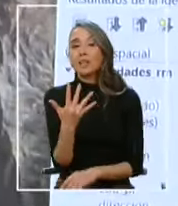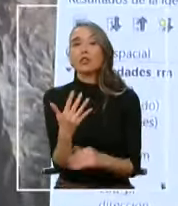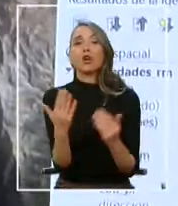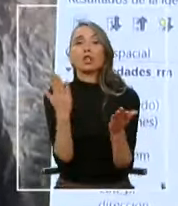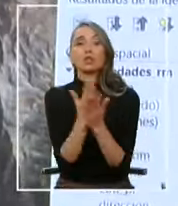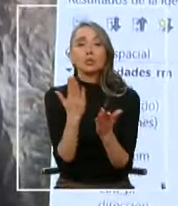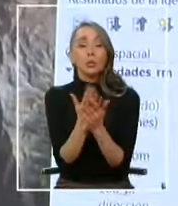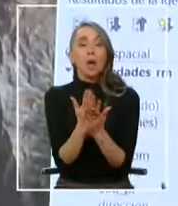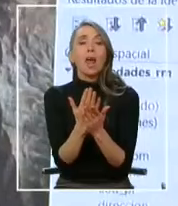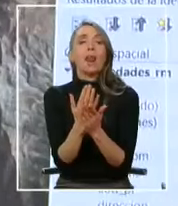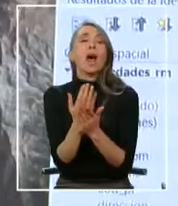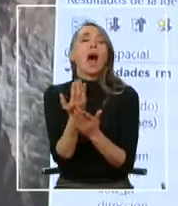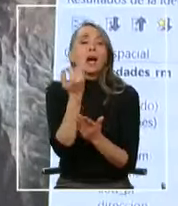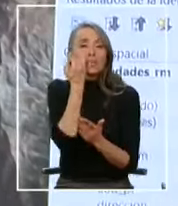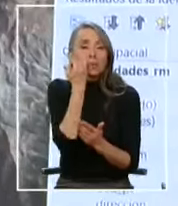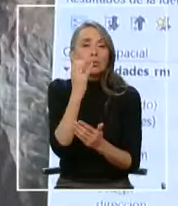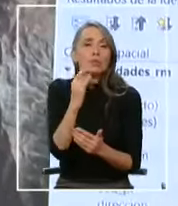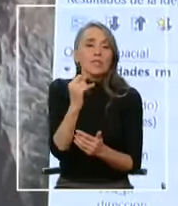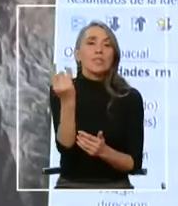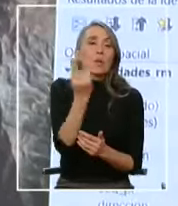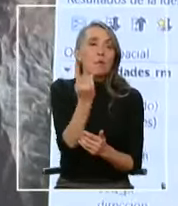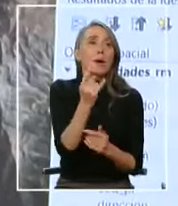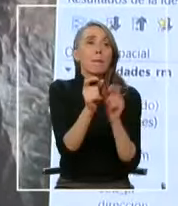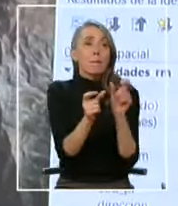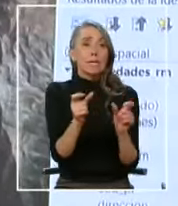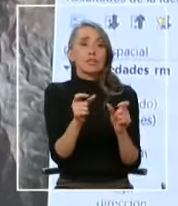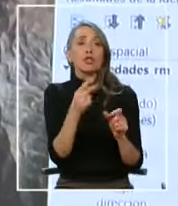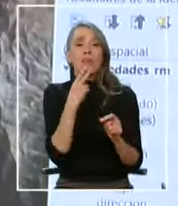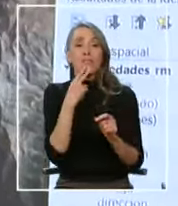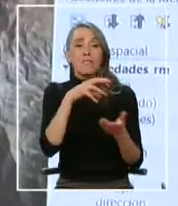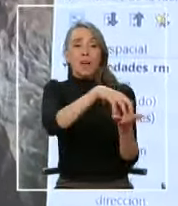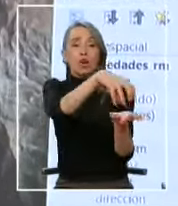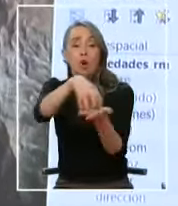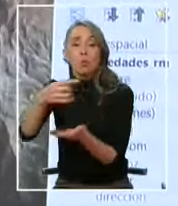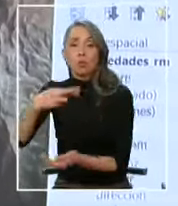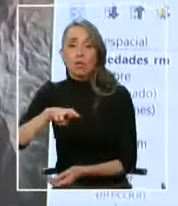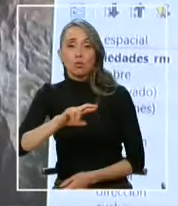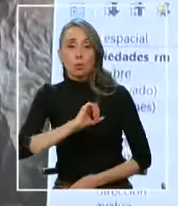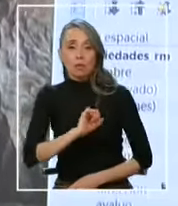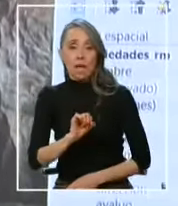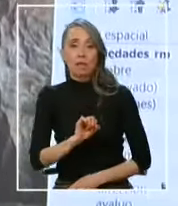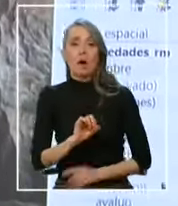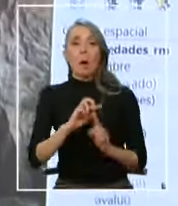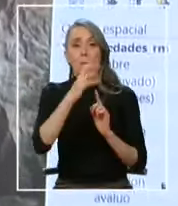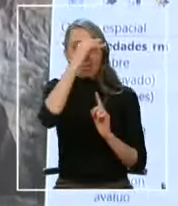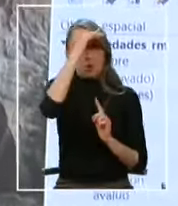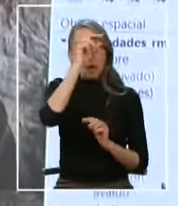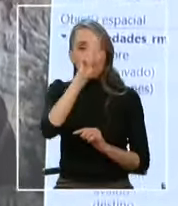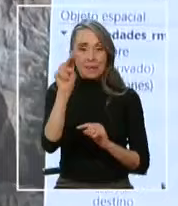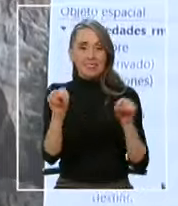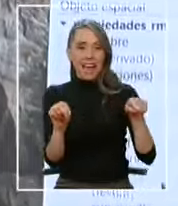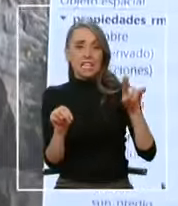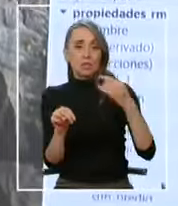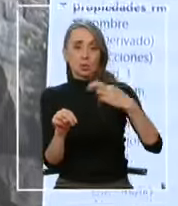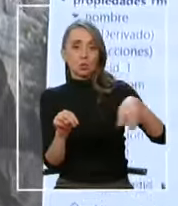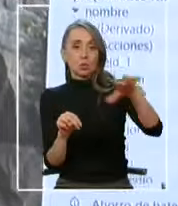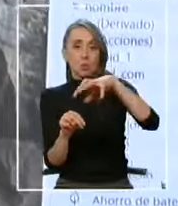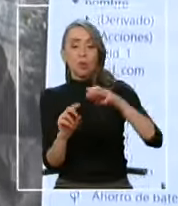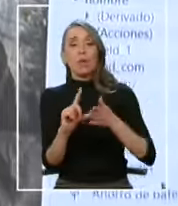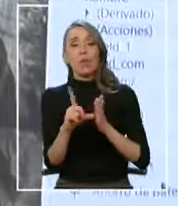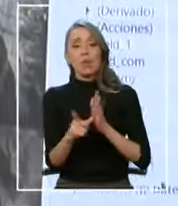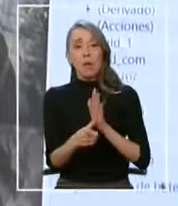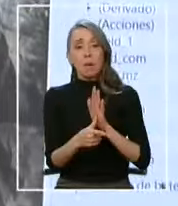educativa de toda la región metropolitana. Una persona que está en el lado sur de Santiago, Puente Alto, La Pintana, se